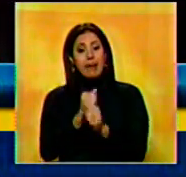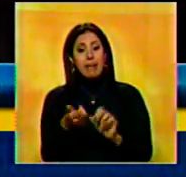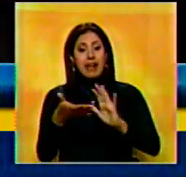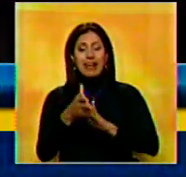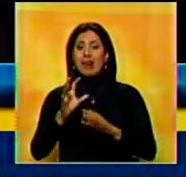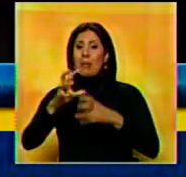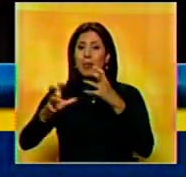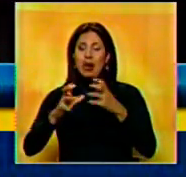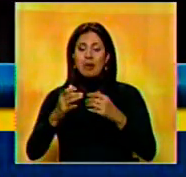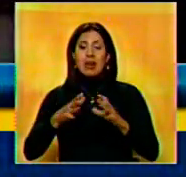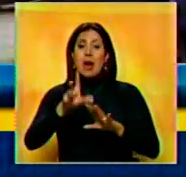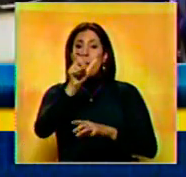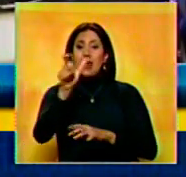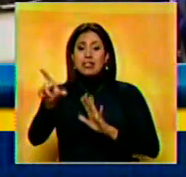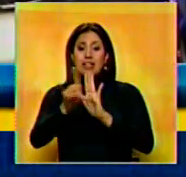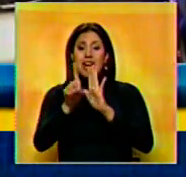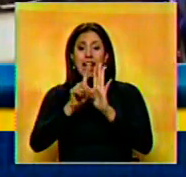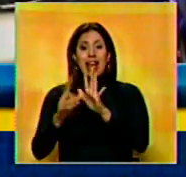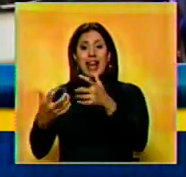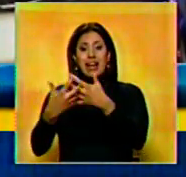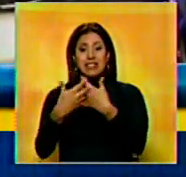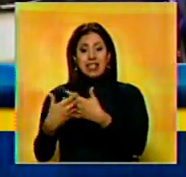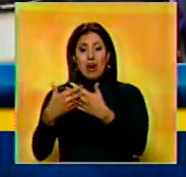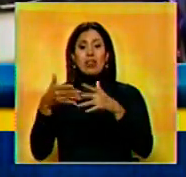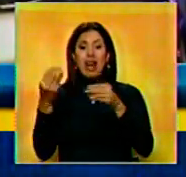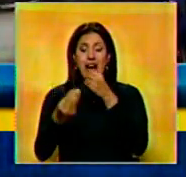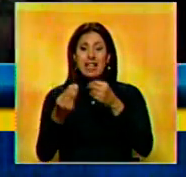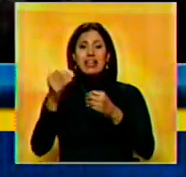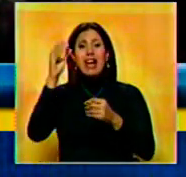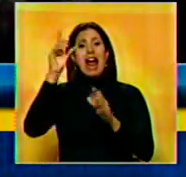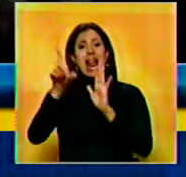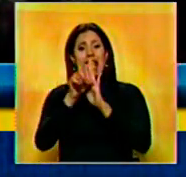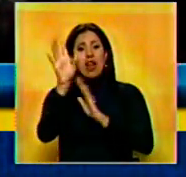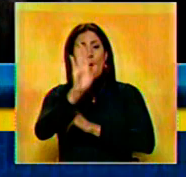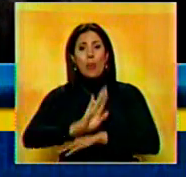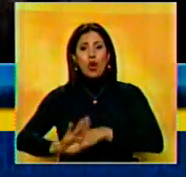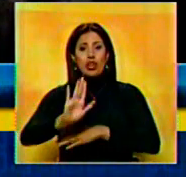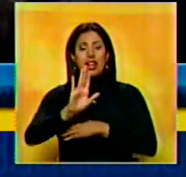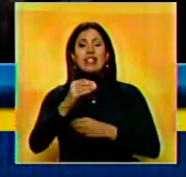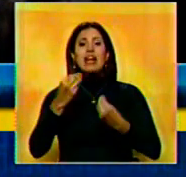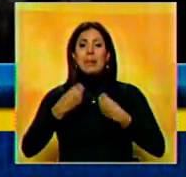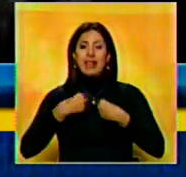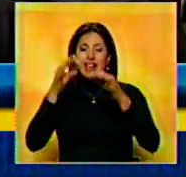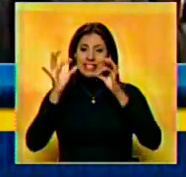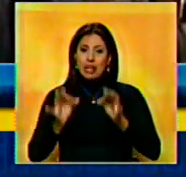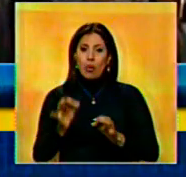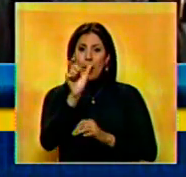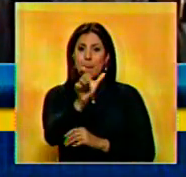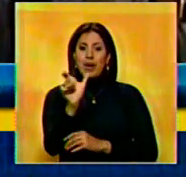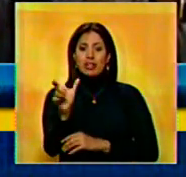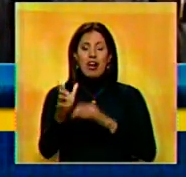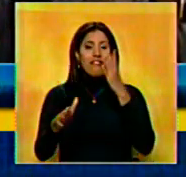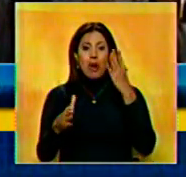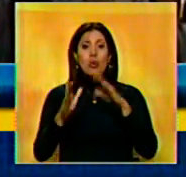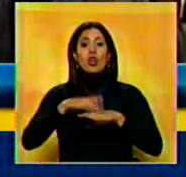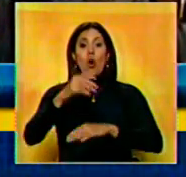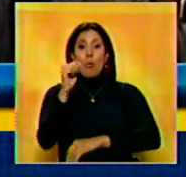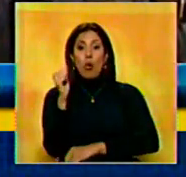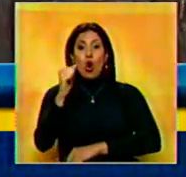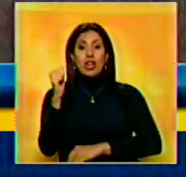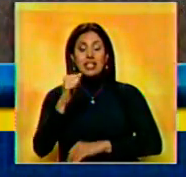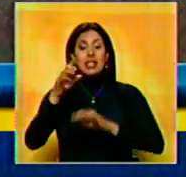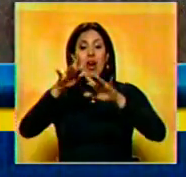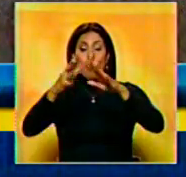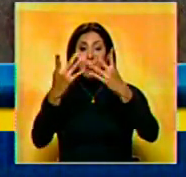esta tragedia inspire a los legisladores estadounidenses a crear una ley que proteja las vidas y la seguridad de las celebridades, de las policías,